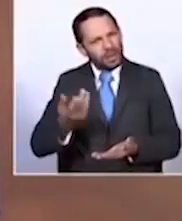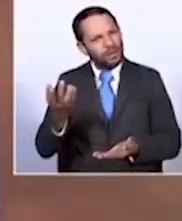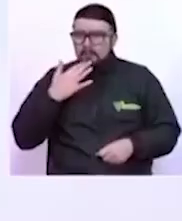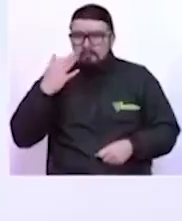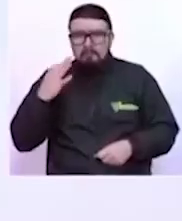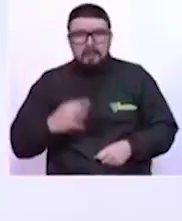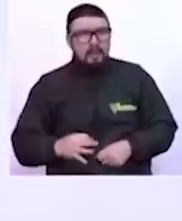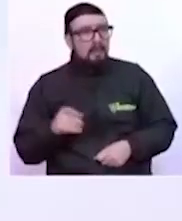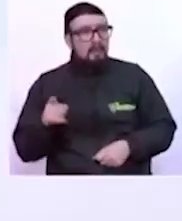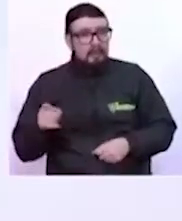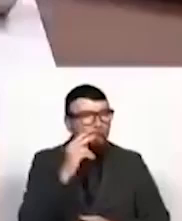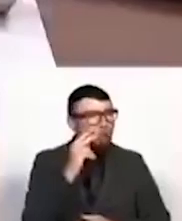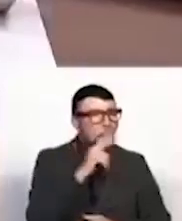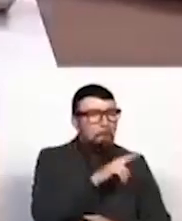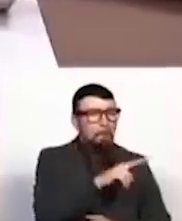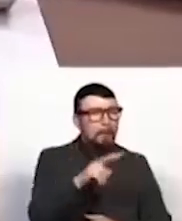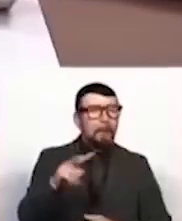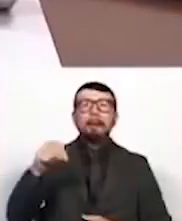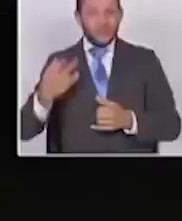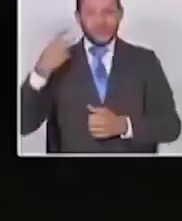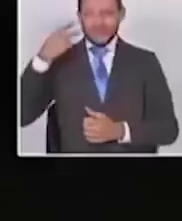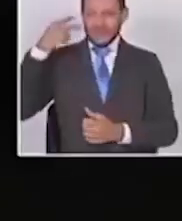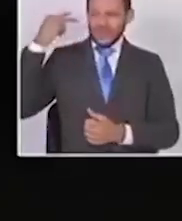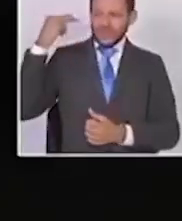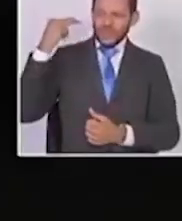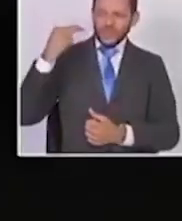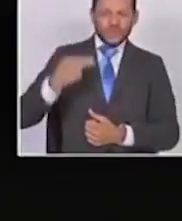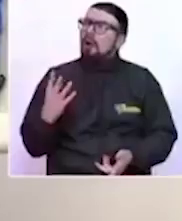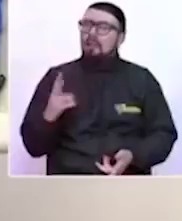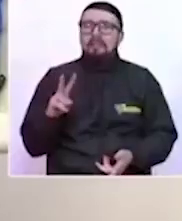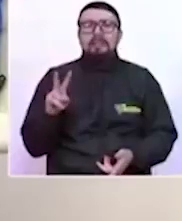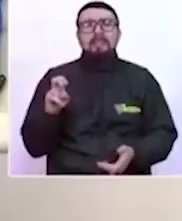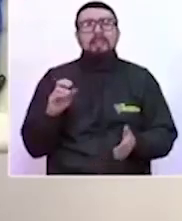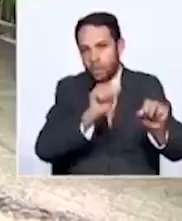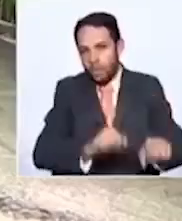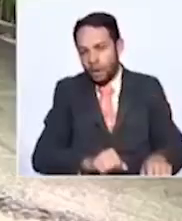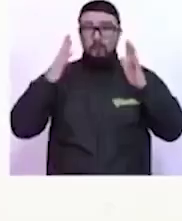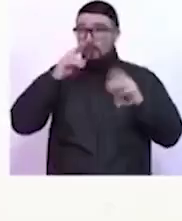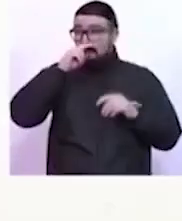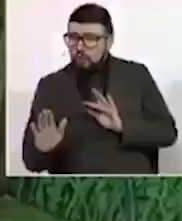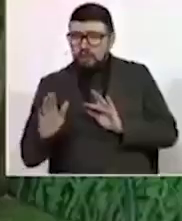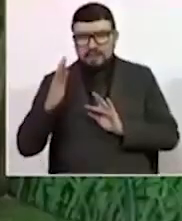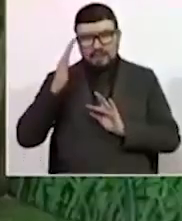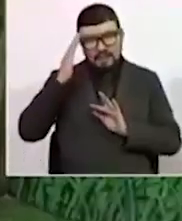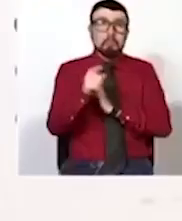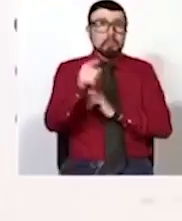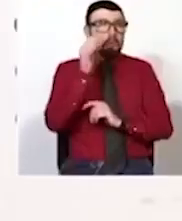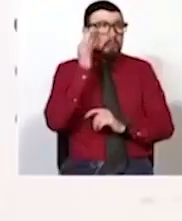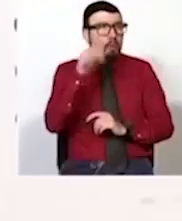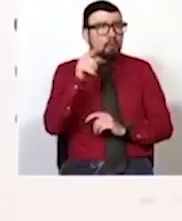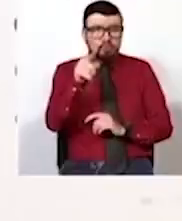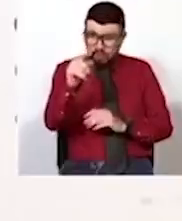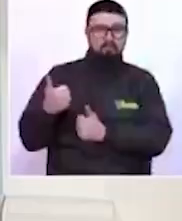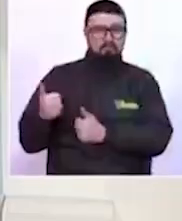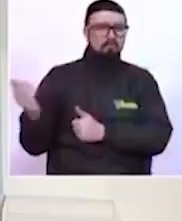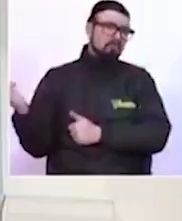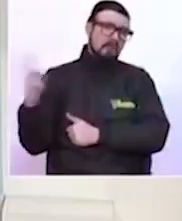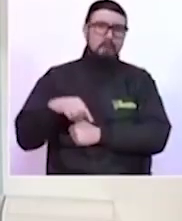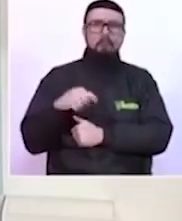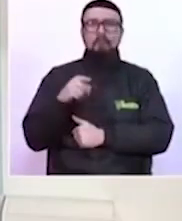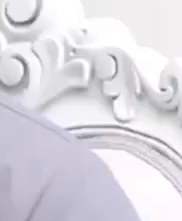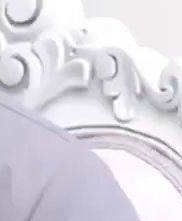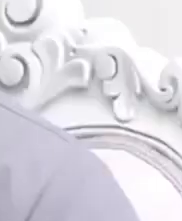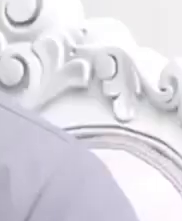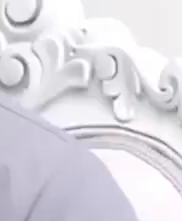para que paso a paso logremos tener mejores estilos de vida. Los invitamos que todos los días le aporten un grano de arena a su